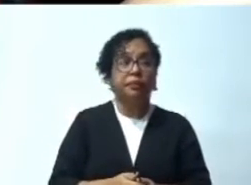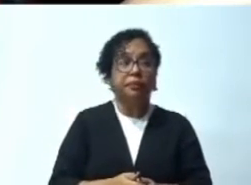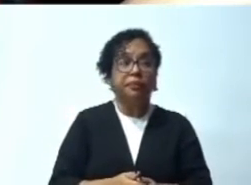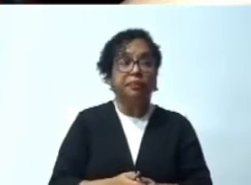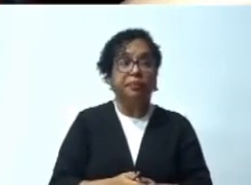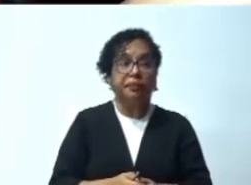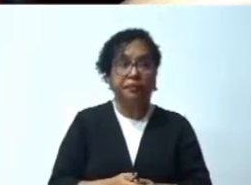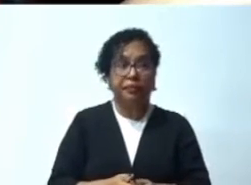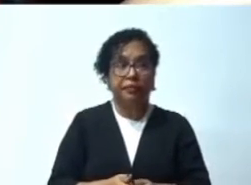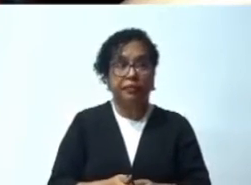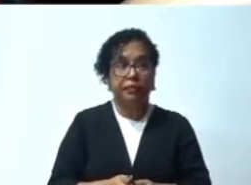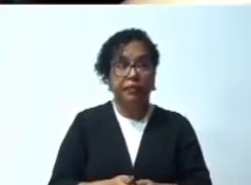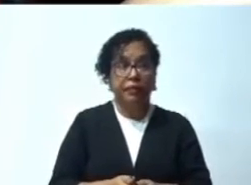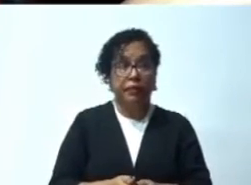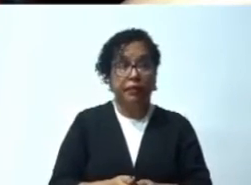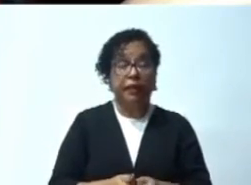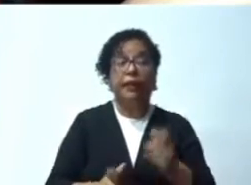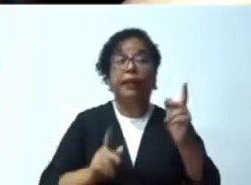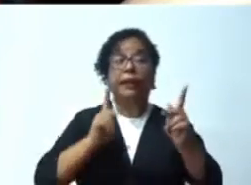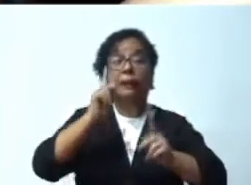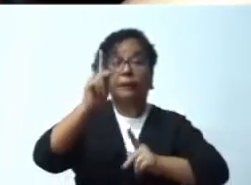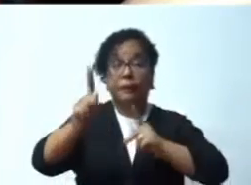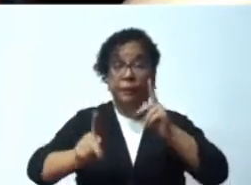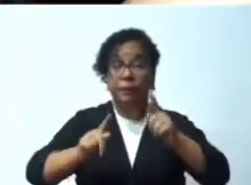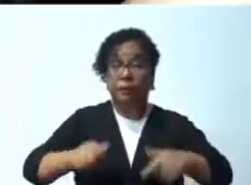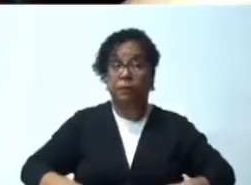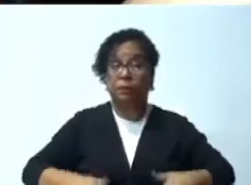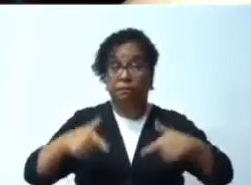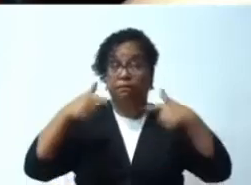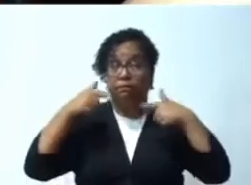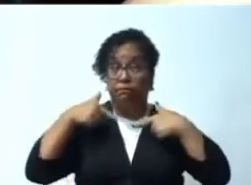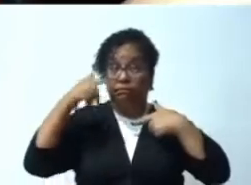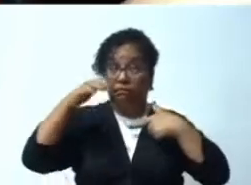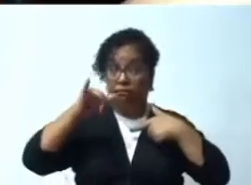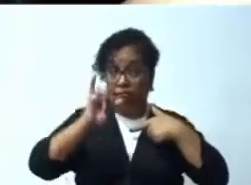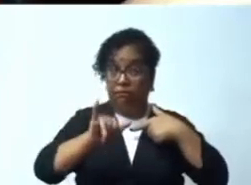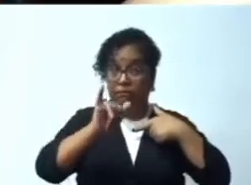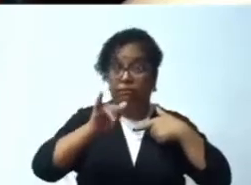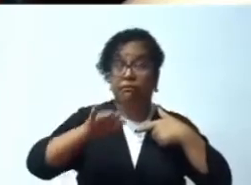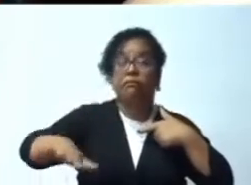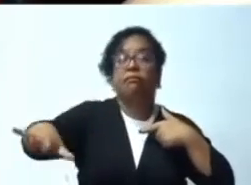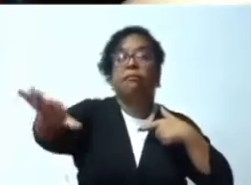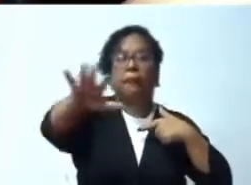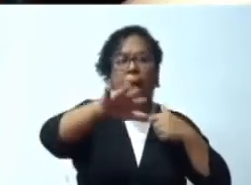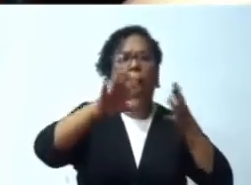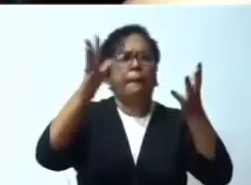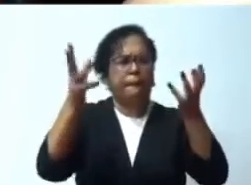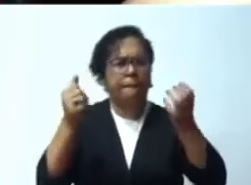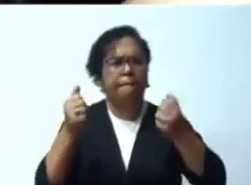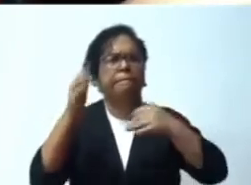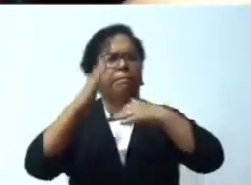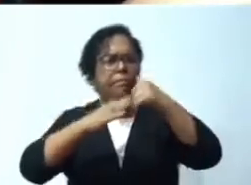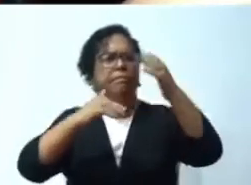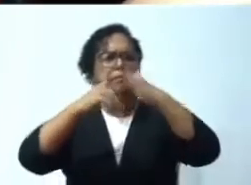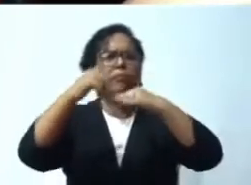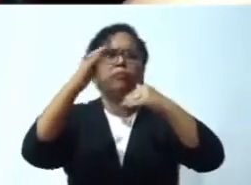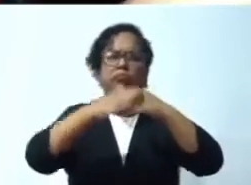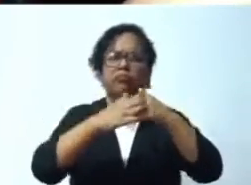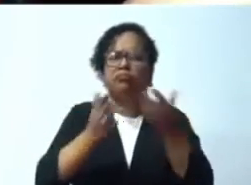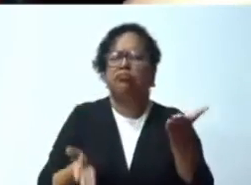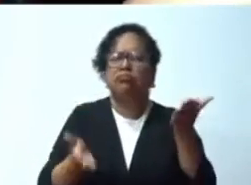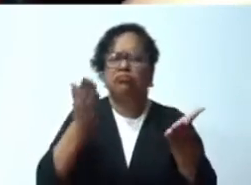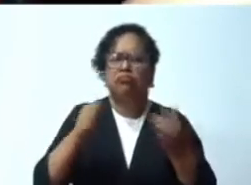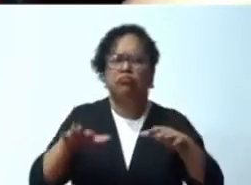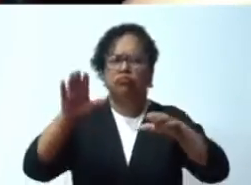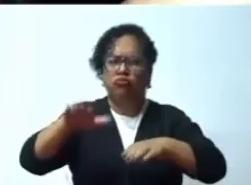Y los comunitarios han estado velando por hacer una obra, una cancha, un destacamento, muchos